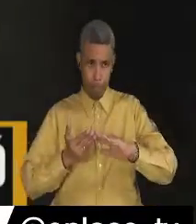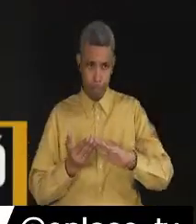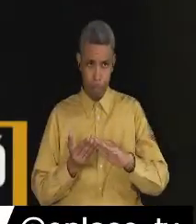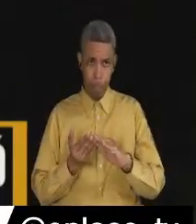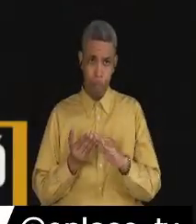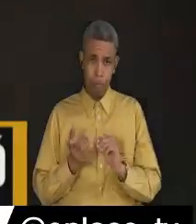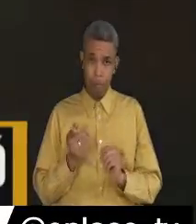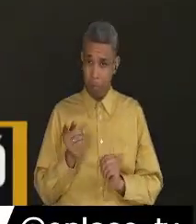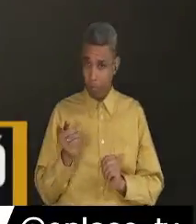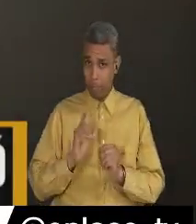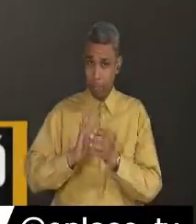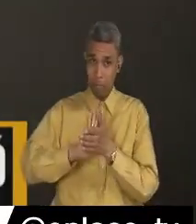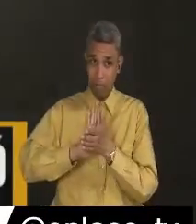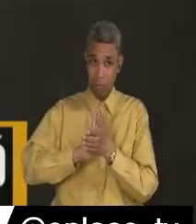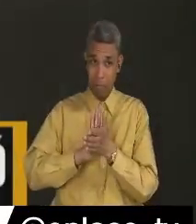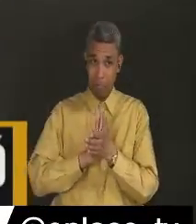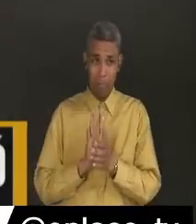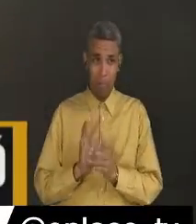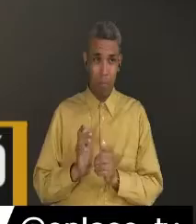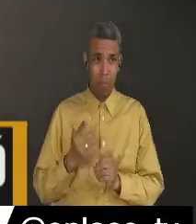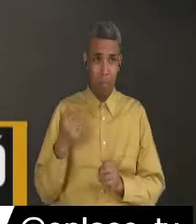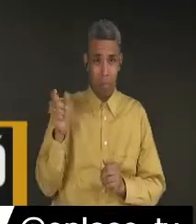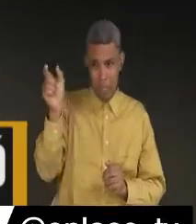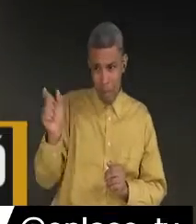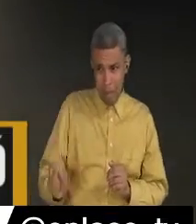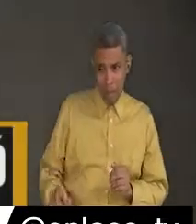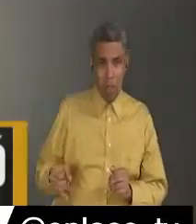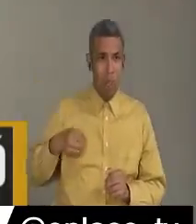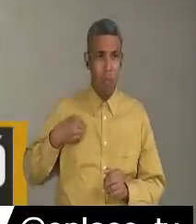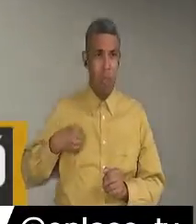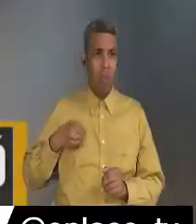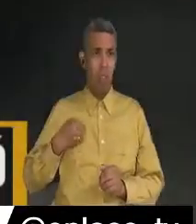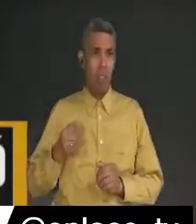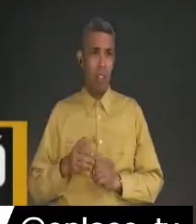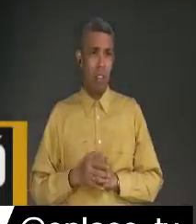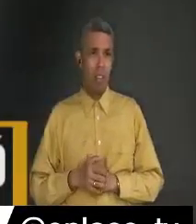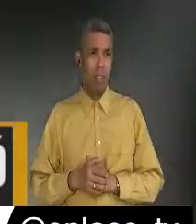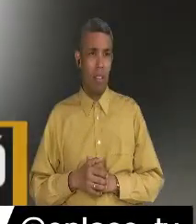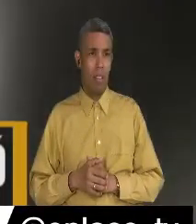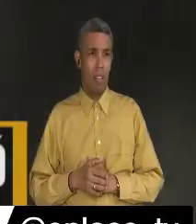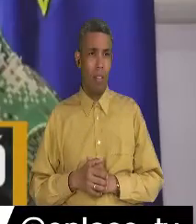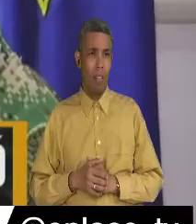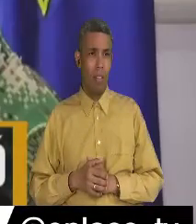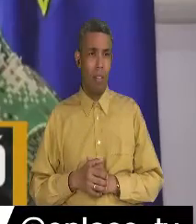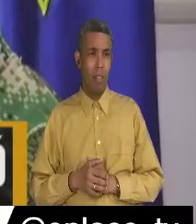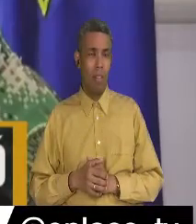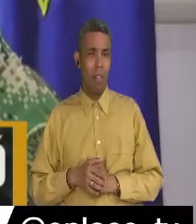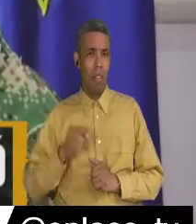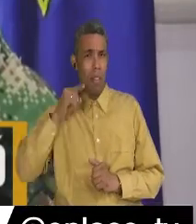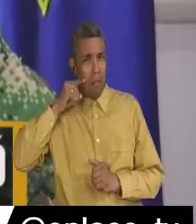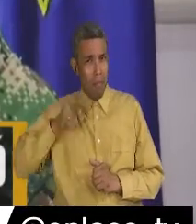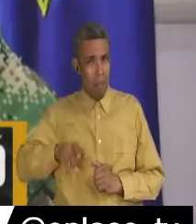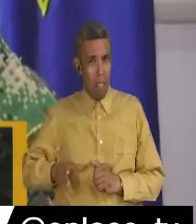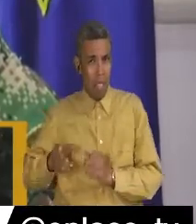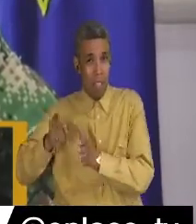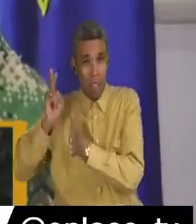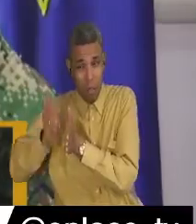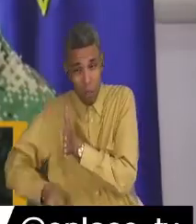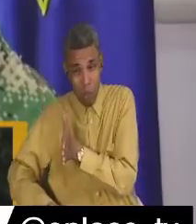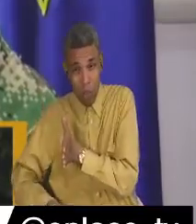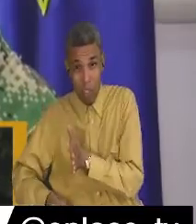dirigen eso que fue por el asesinato del muchacho, el menor de edad. No se tiene todavía claro, eso está en medidas